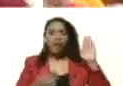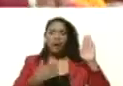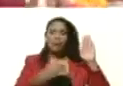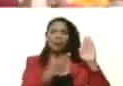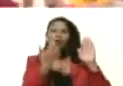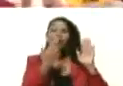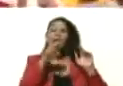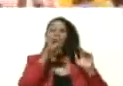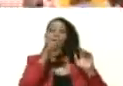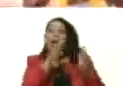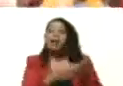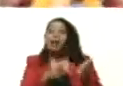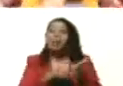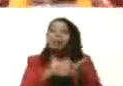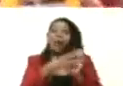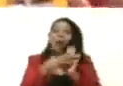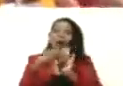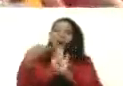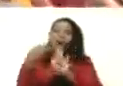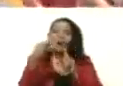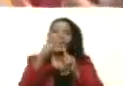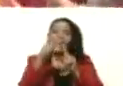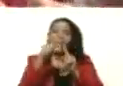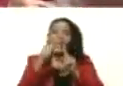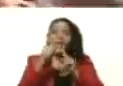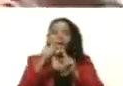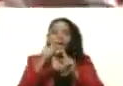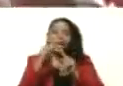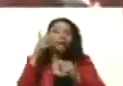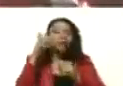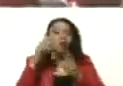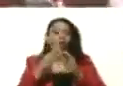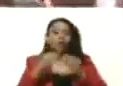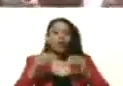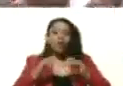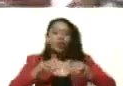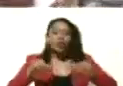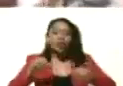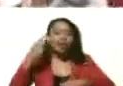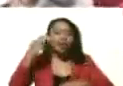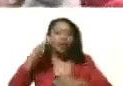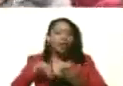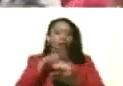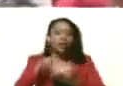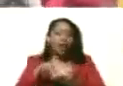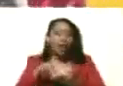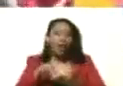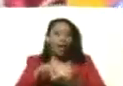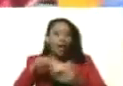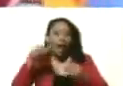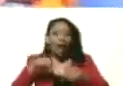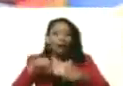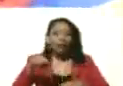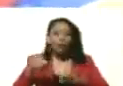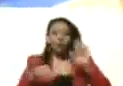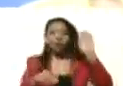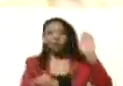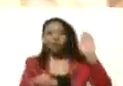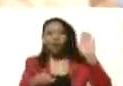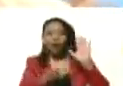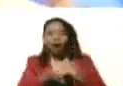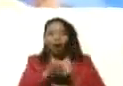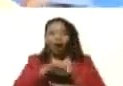repetir, les pido, con fuerza, que se escuche en todo el territorio nacional. Este juramento del alma, que nos